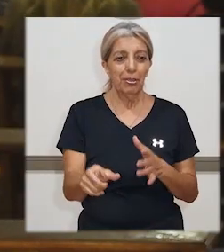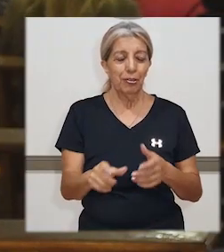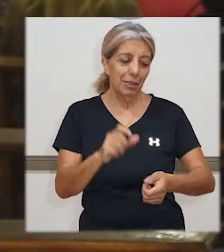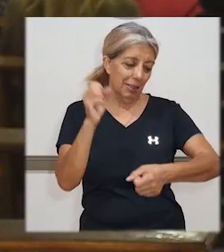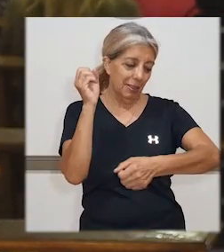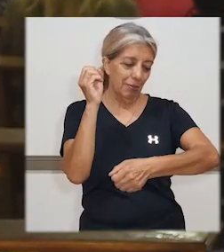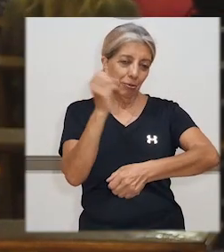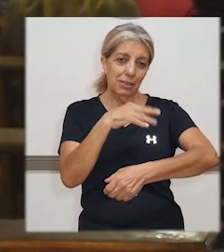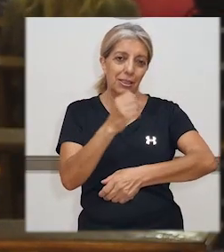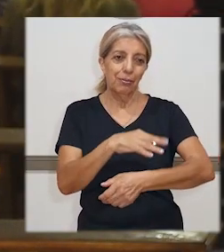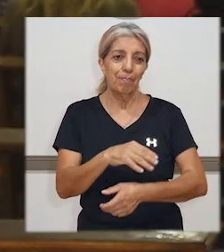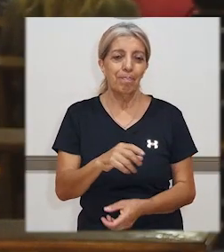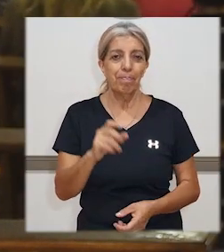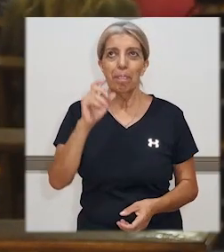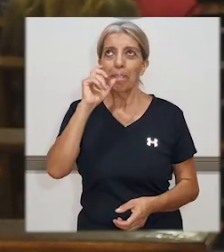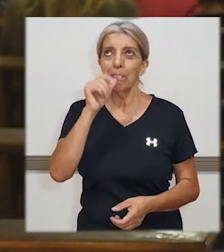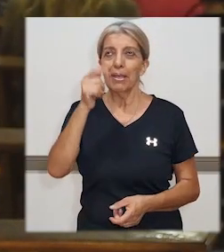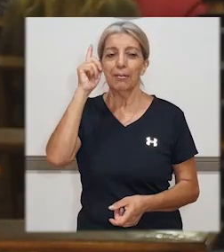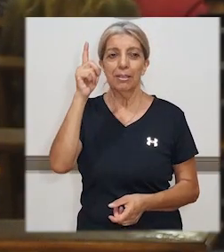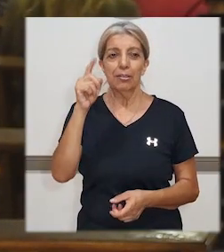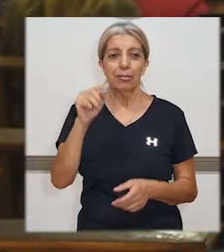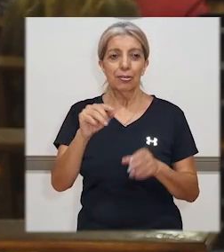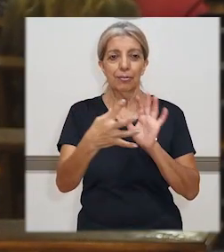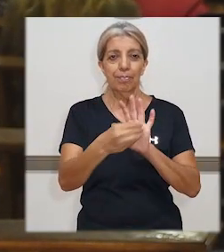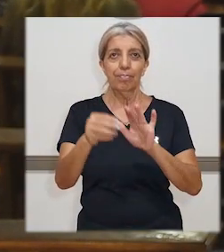Te alabamos, Señor.